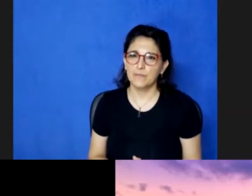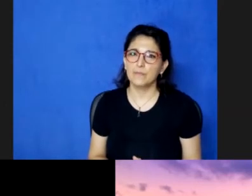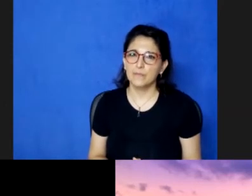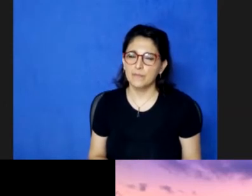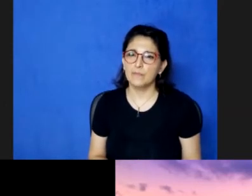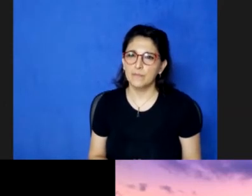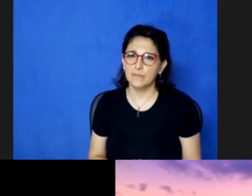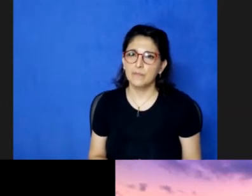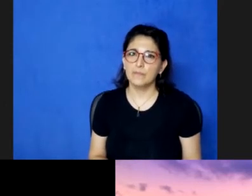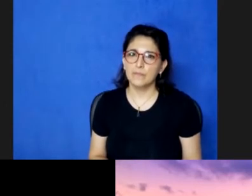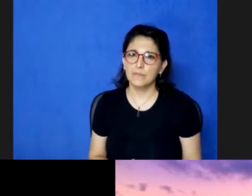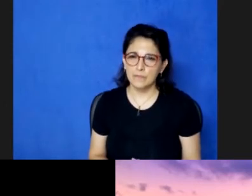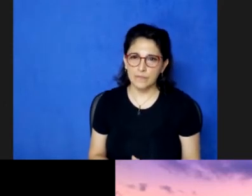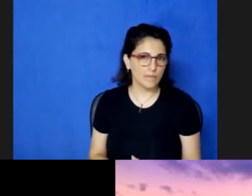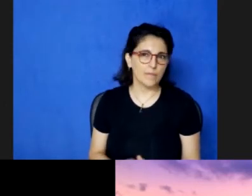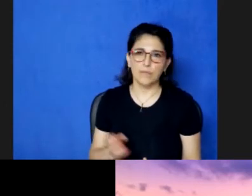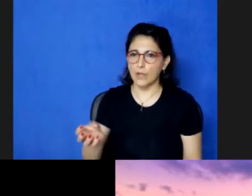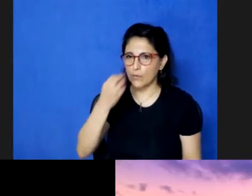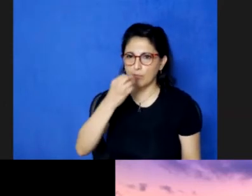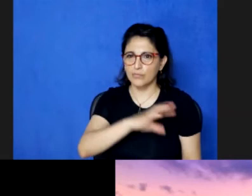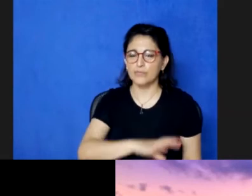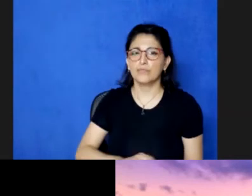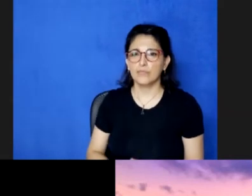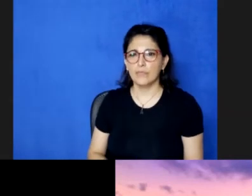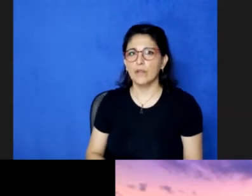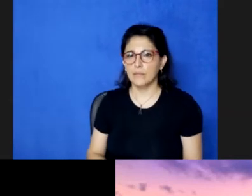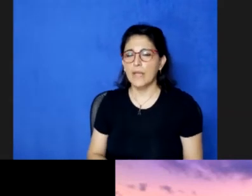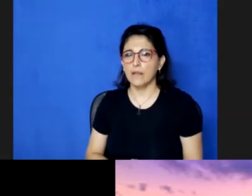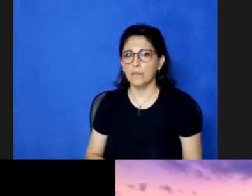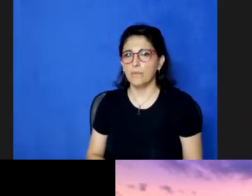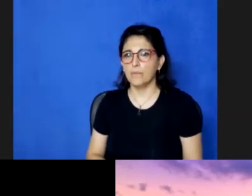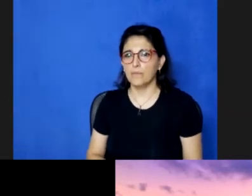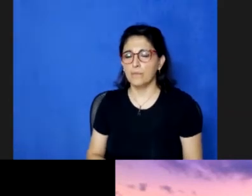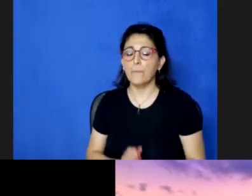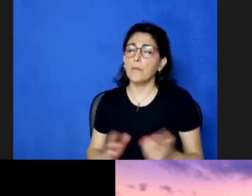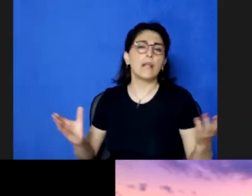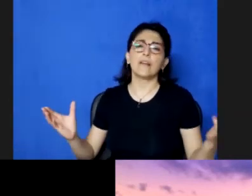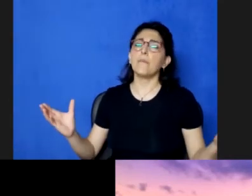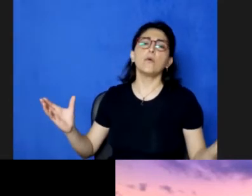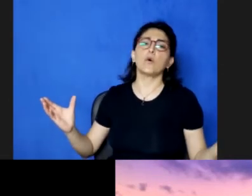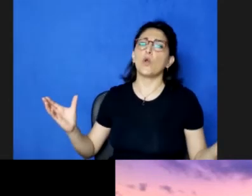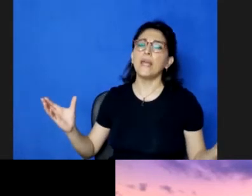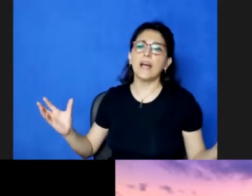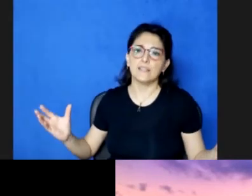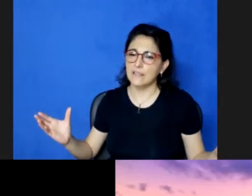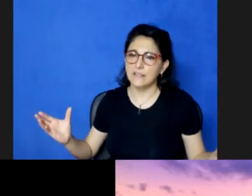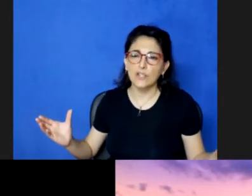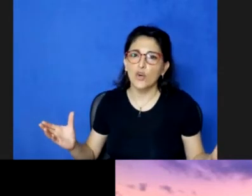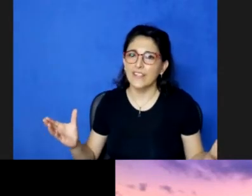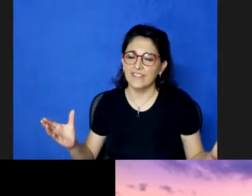se enfríe, apenas se enfríe es para comerla, no hay que esperar. Es bien, directo. Bien, pero así, cuando